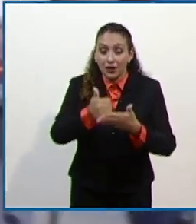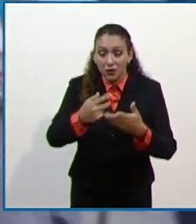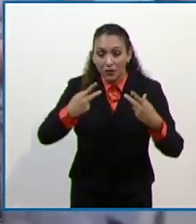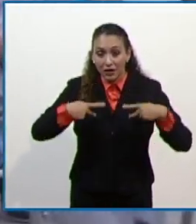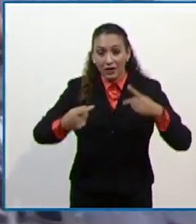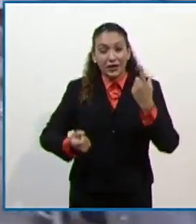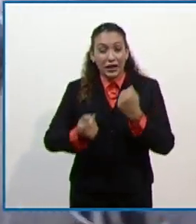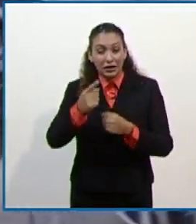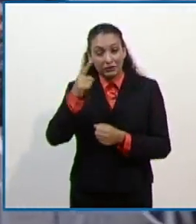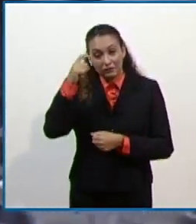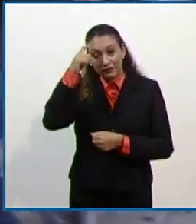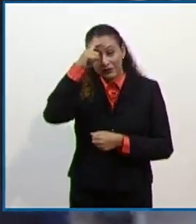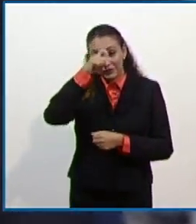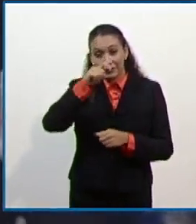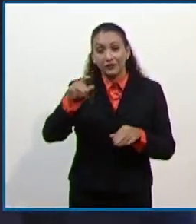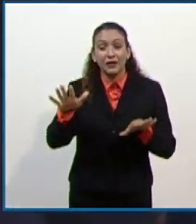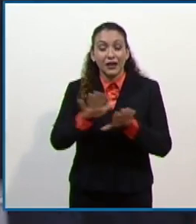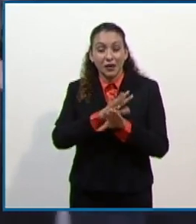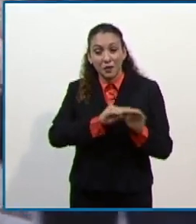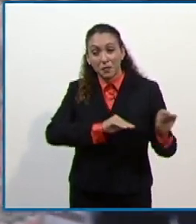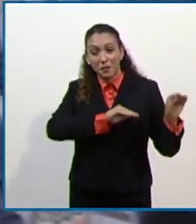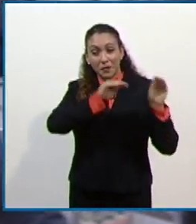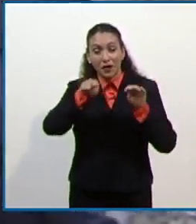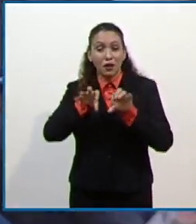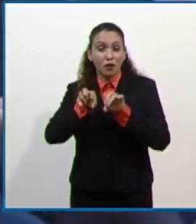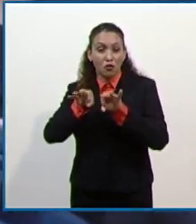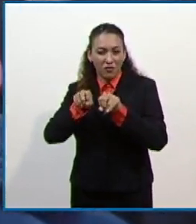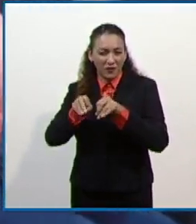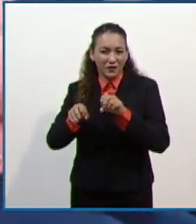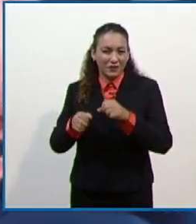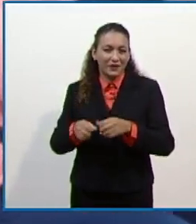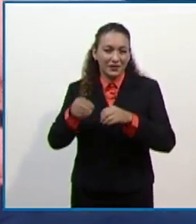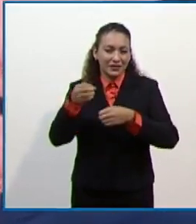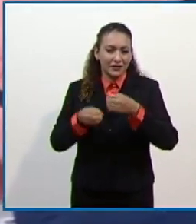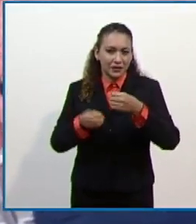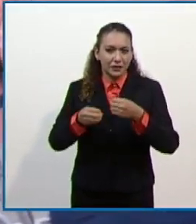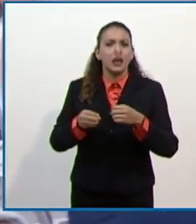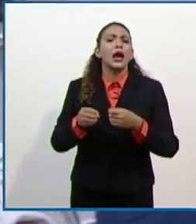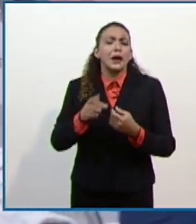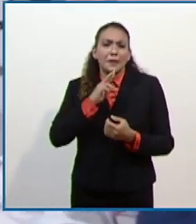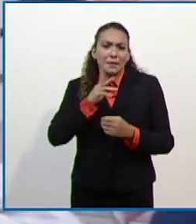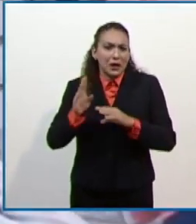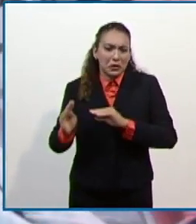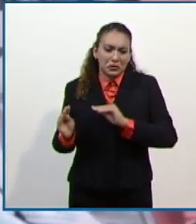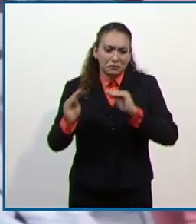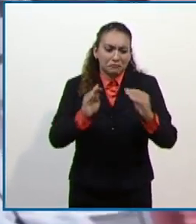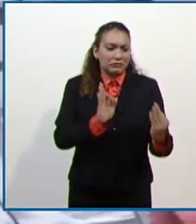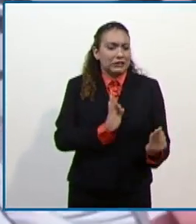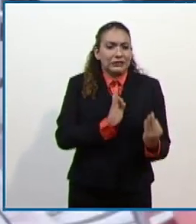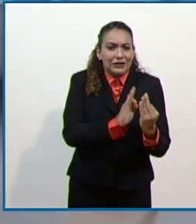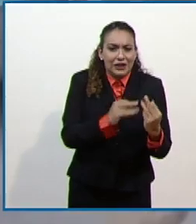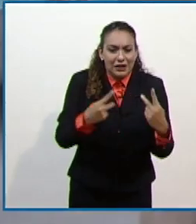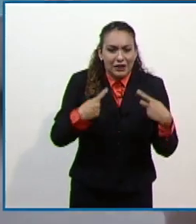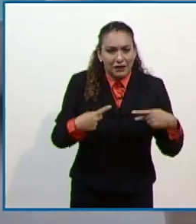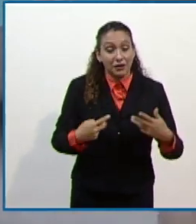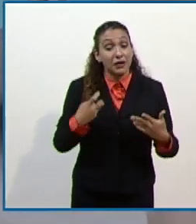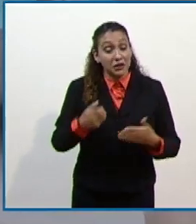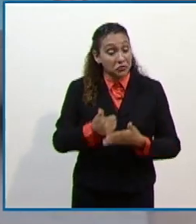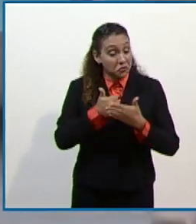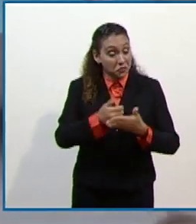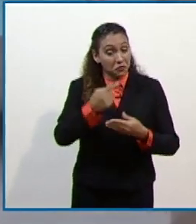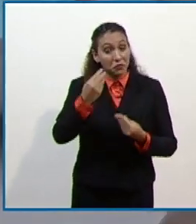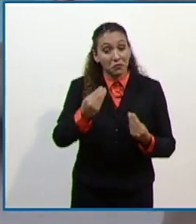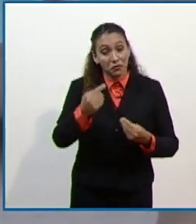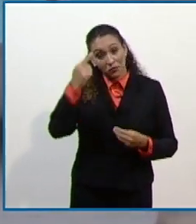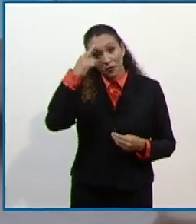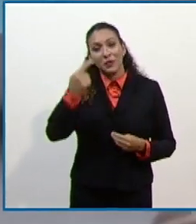tienen dificultad para trasladarse a los tribunales unitarios. Esta campaña, indicó, es fundamental para el correcto funcionamiento de la